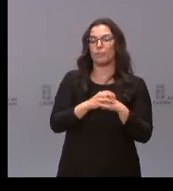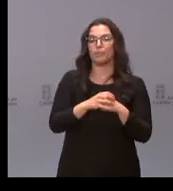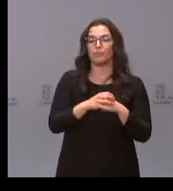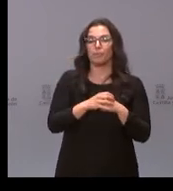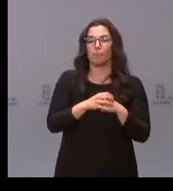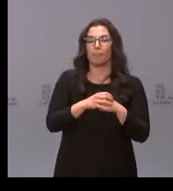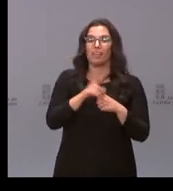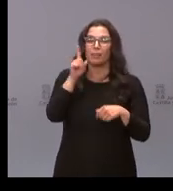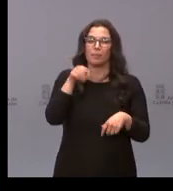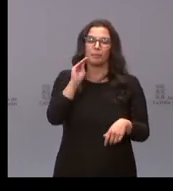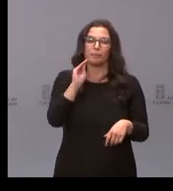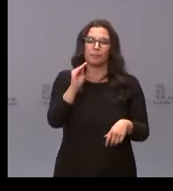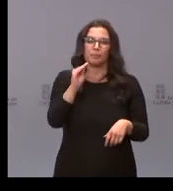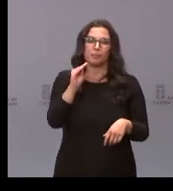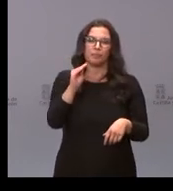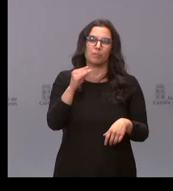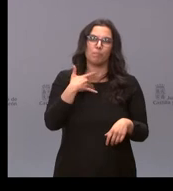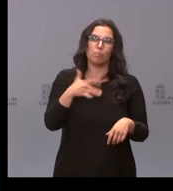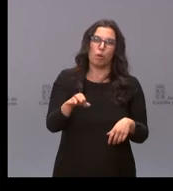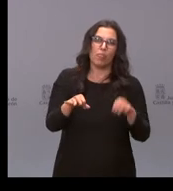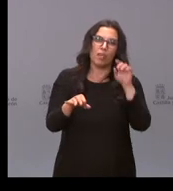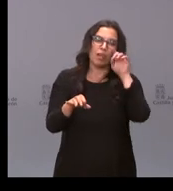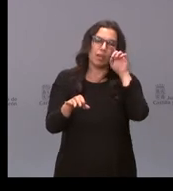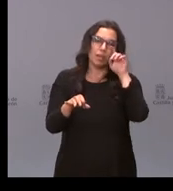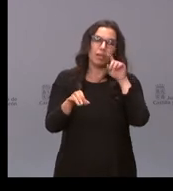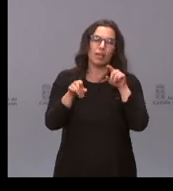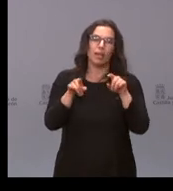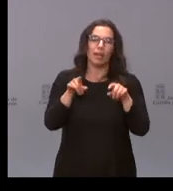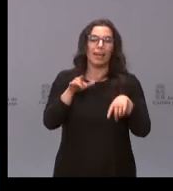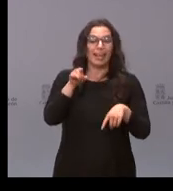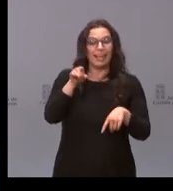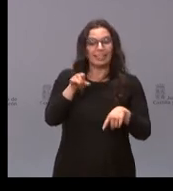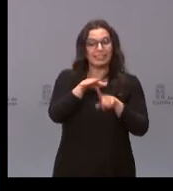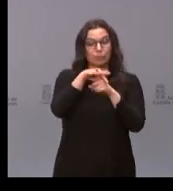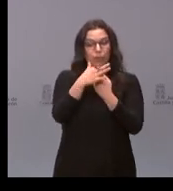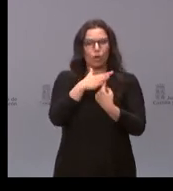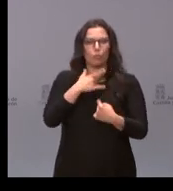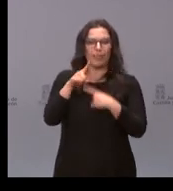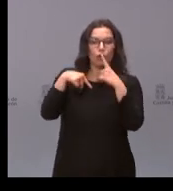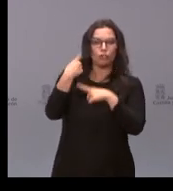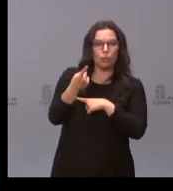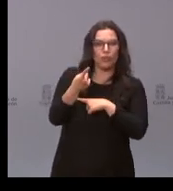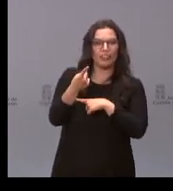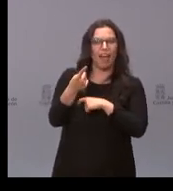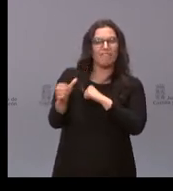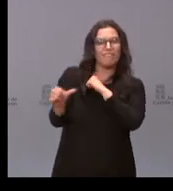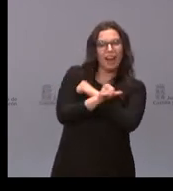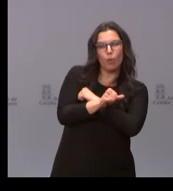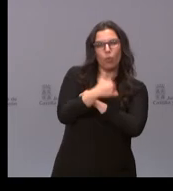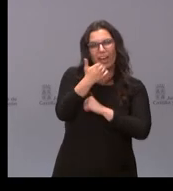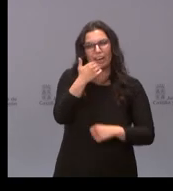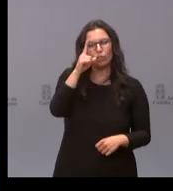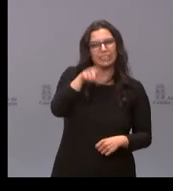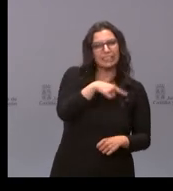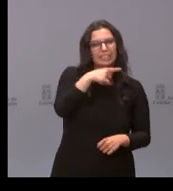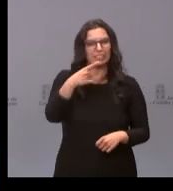podría haber abrir una ventana de fraude en esta en esta eliminación de total del